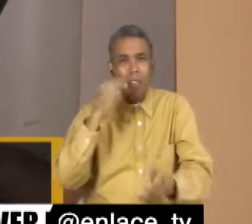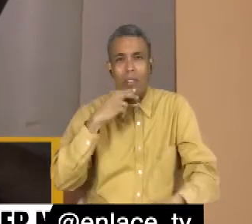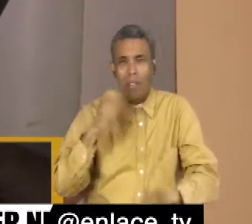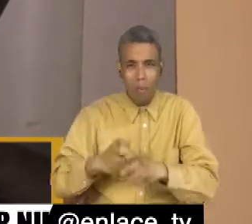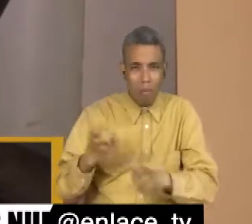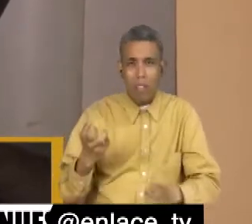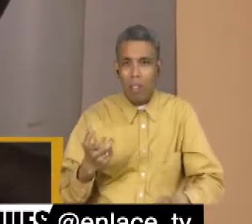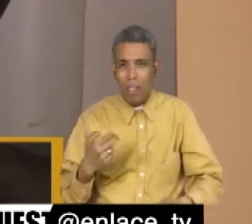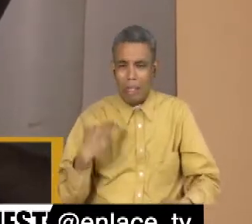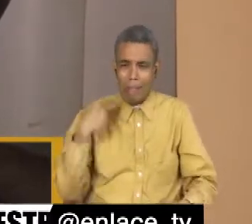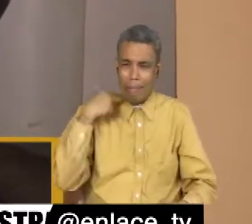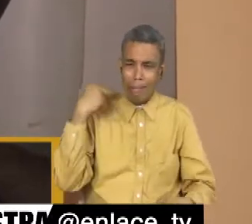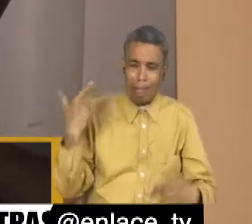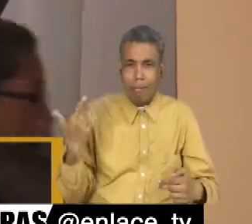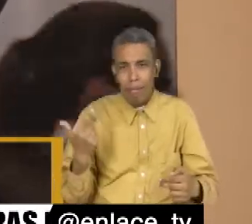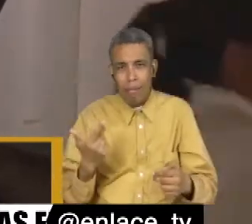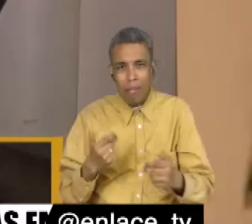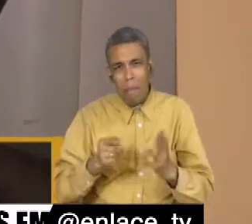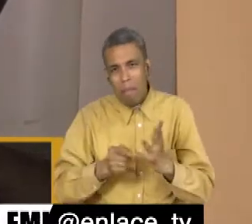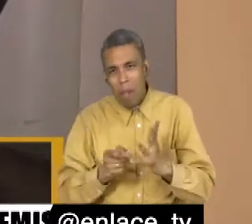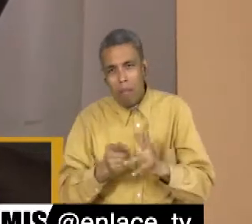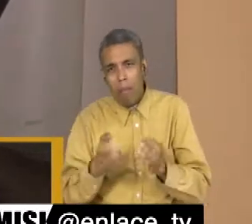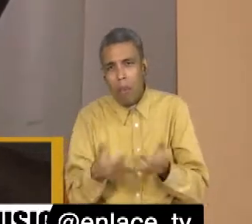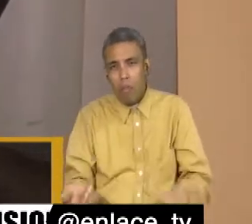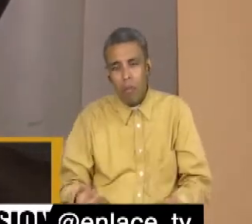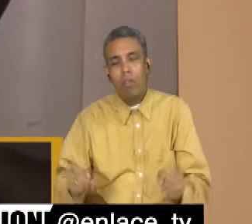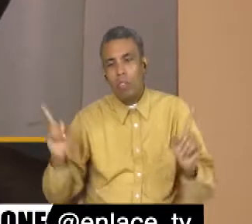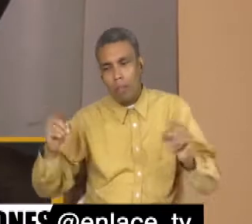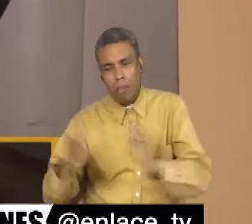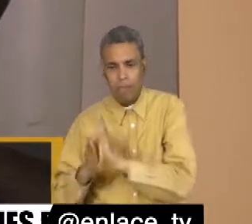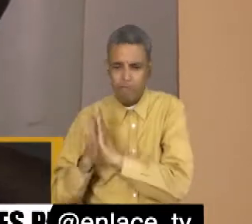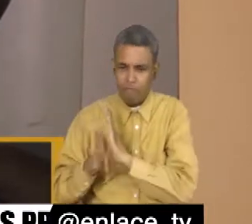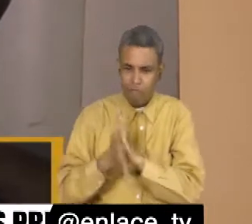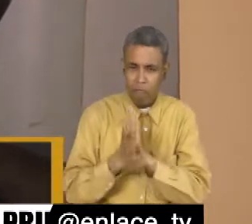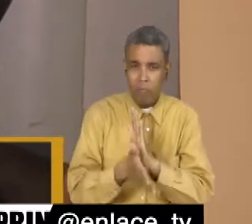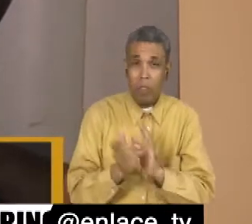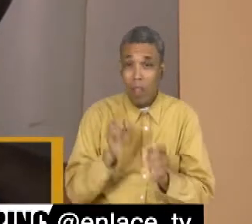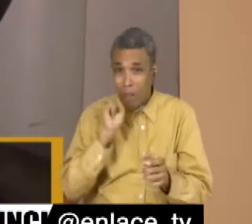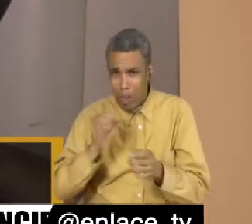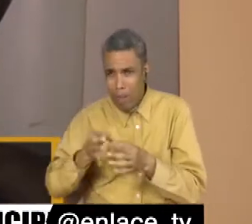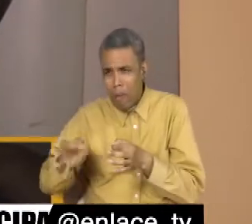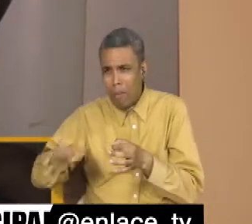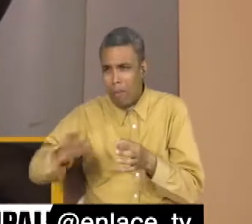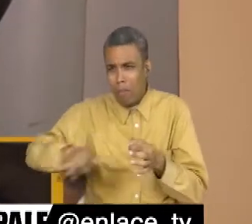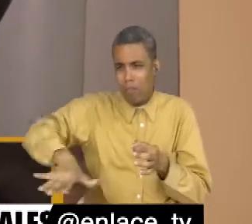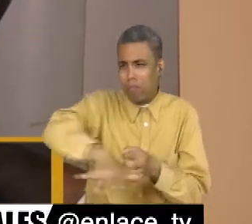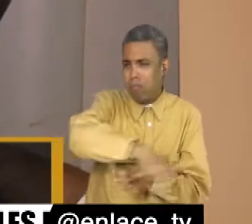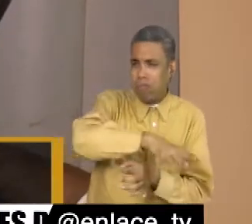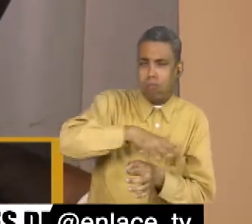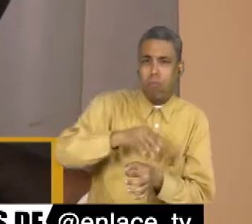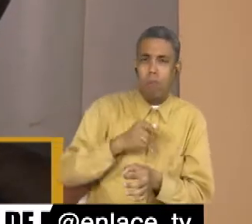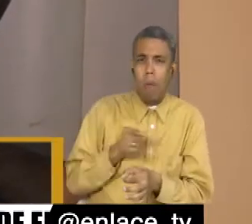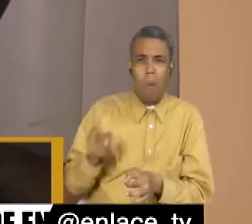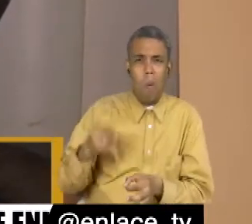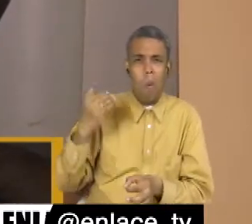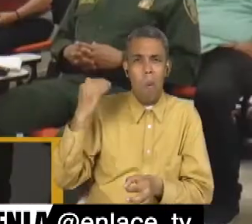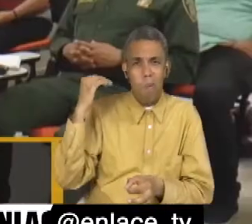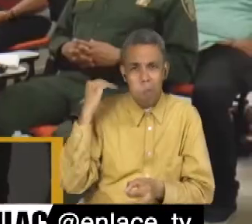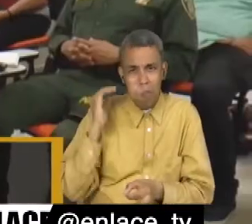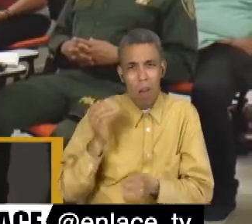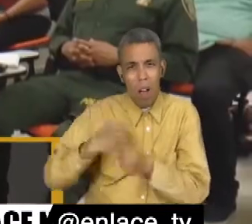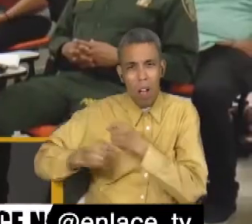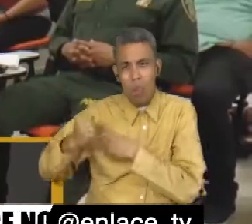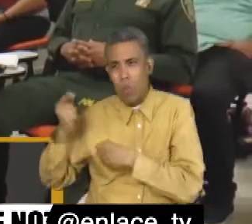guerrilleros, pero fundamentalmente de las zonas que han sido afectadas por el conflicto en estos